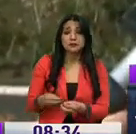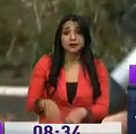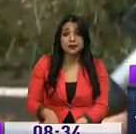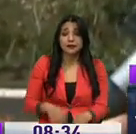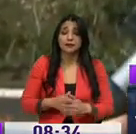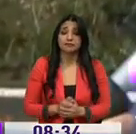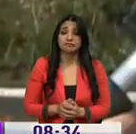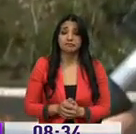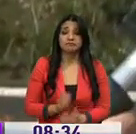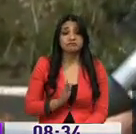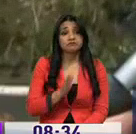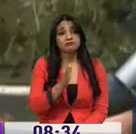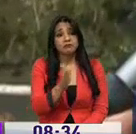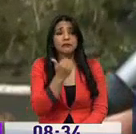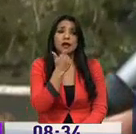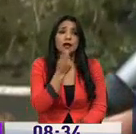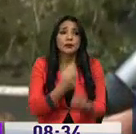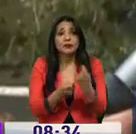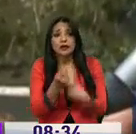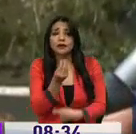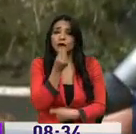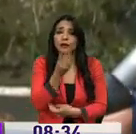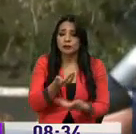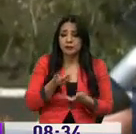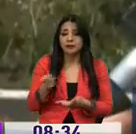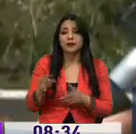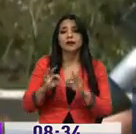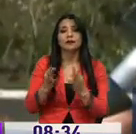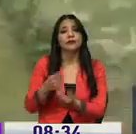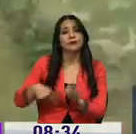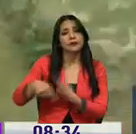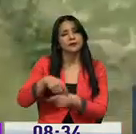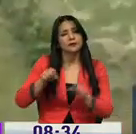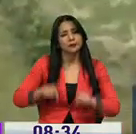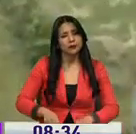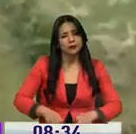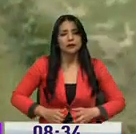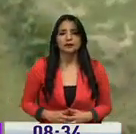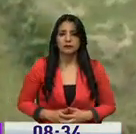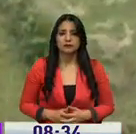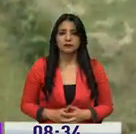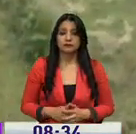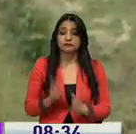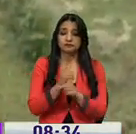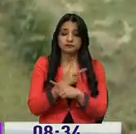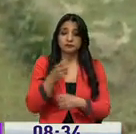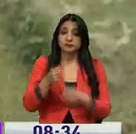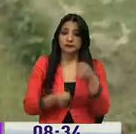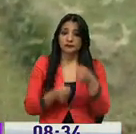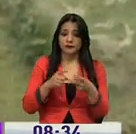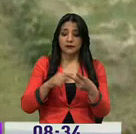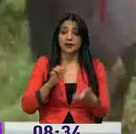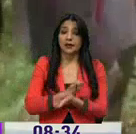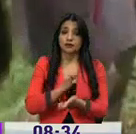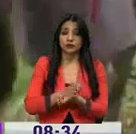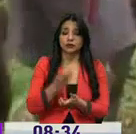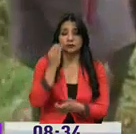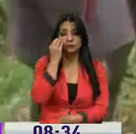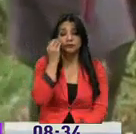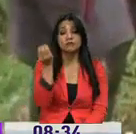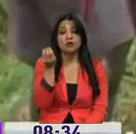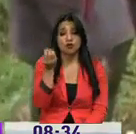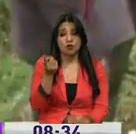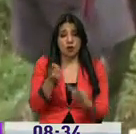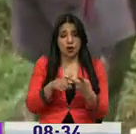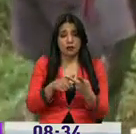pues. Ni siquiera para algo de comida traer vuelta para la casa. No solo producen leche, quesos, también mora y tomate. La producción